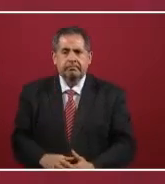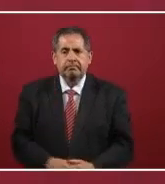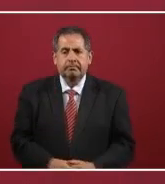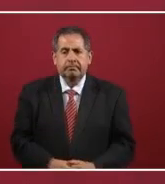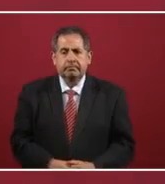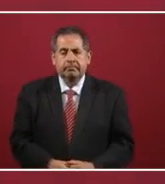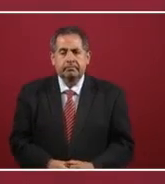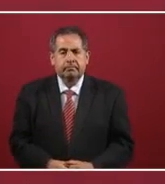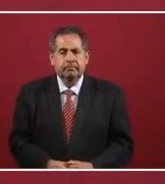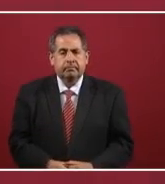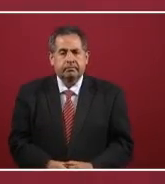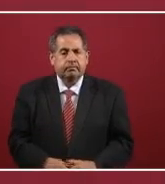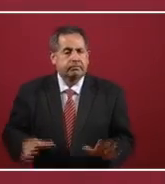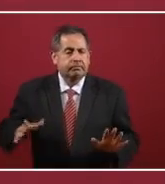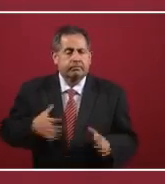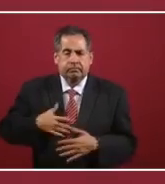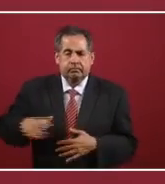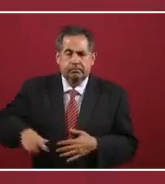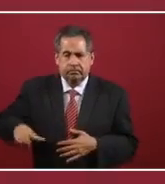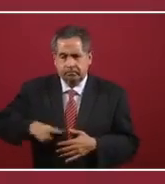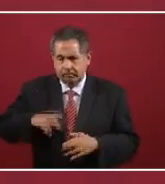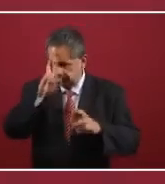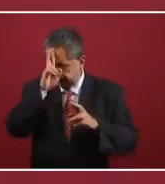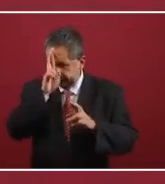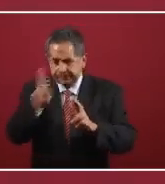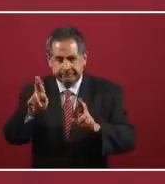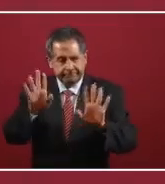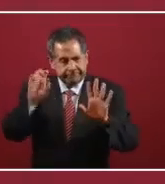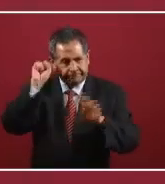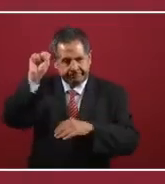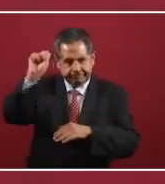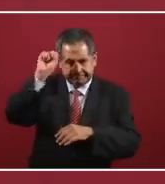El gobierno es respetuoso de los sindicatos